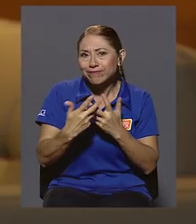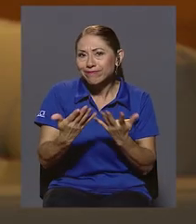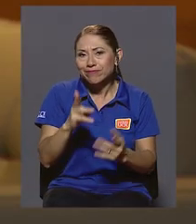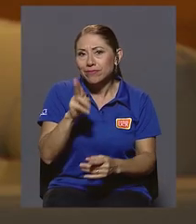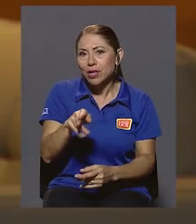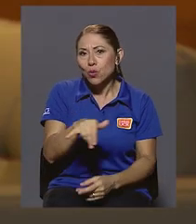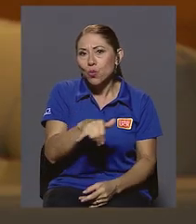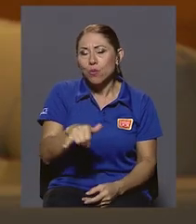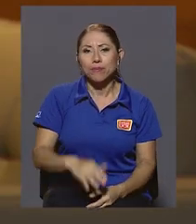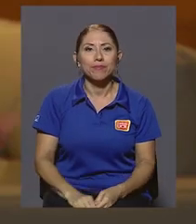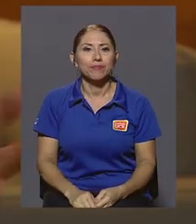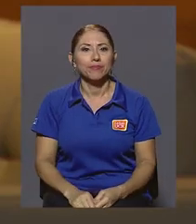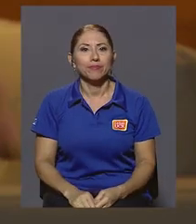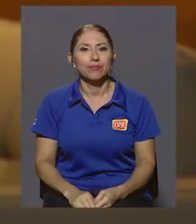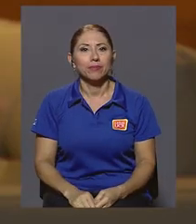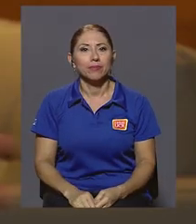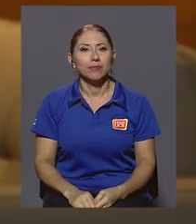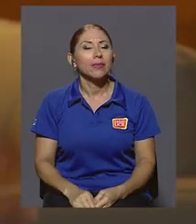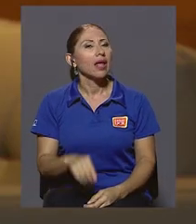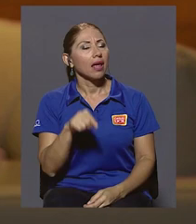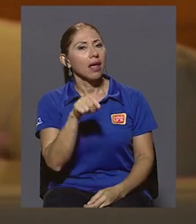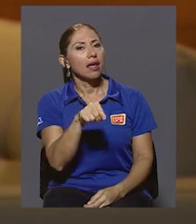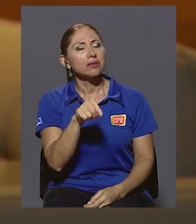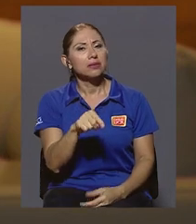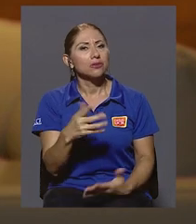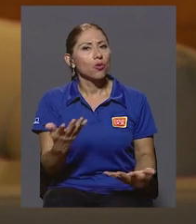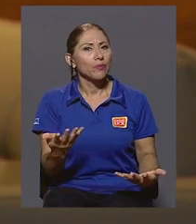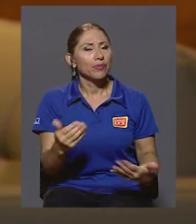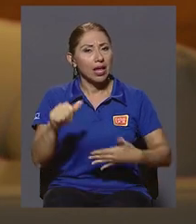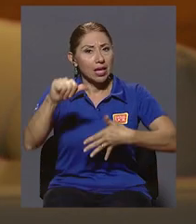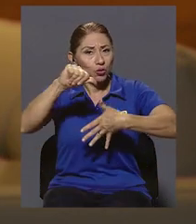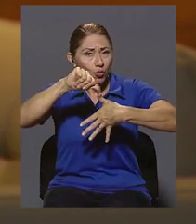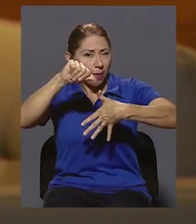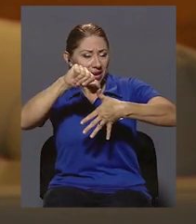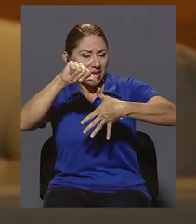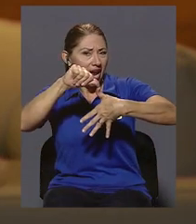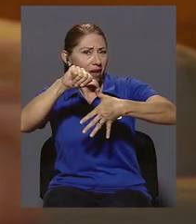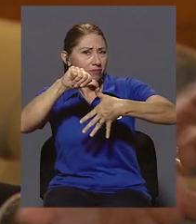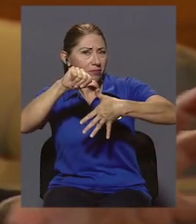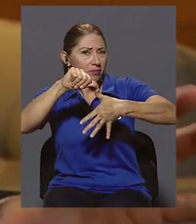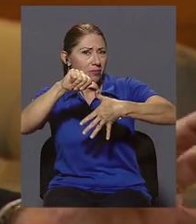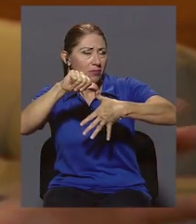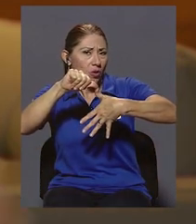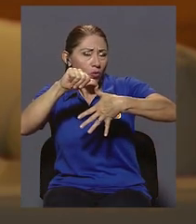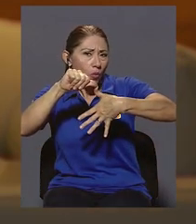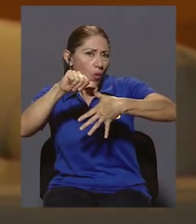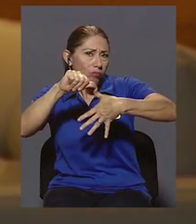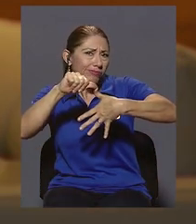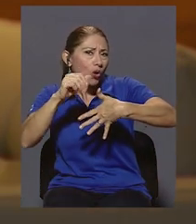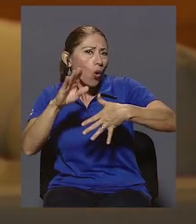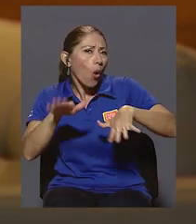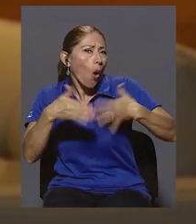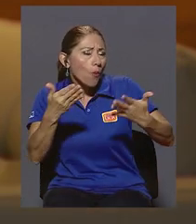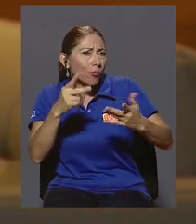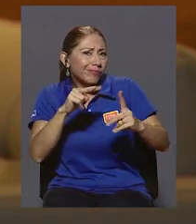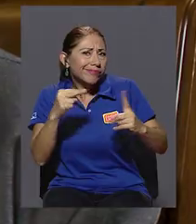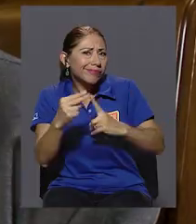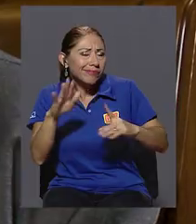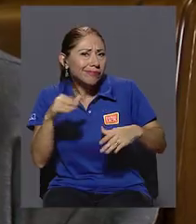en esta condición. ¿Cómo se percibe esto en Sudamérica y sobre todo en el Cono Sur?